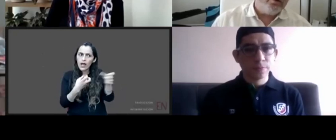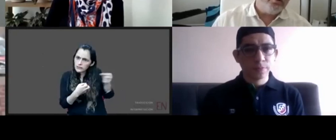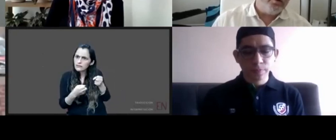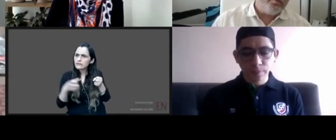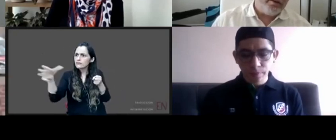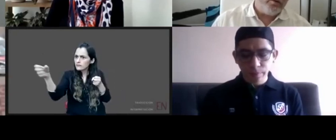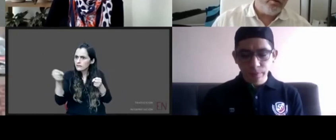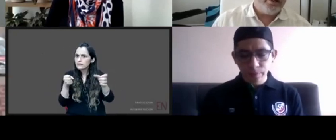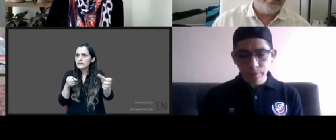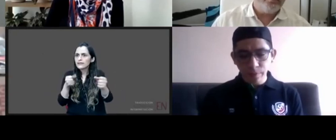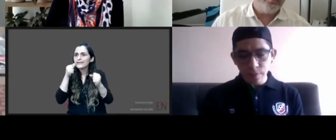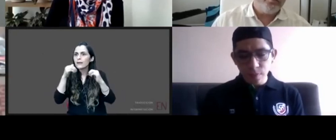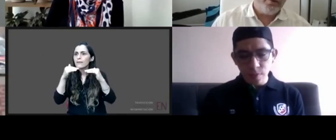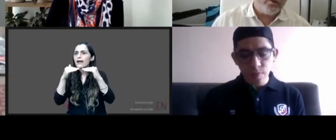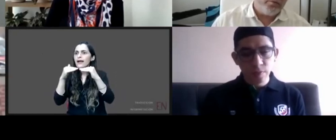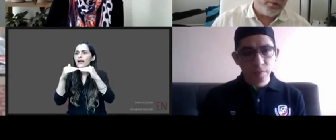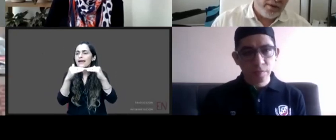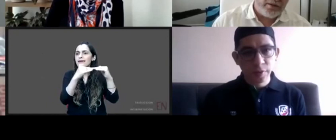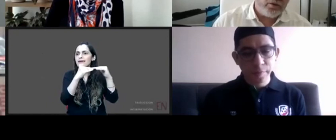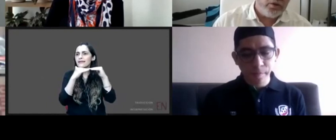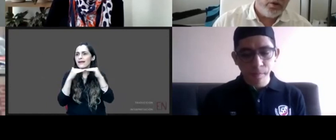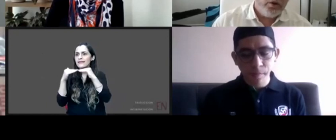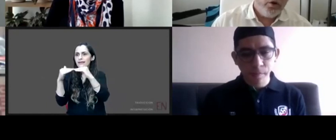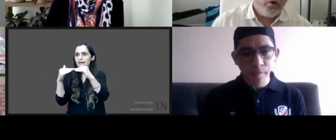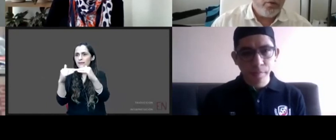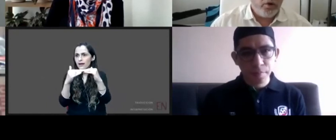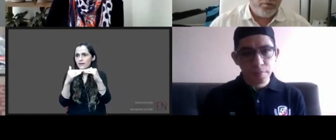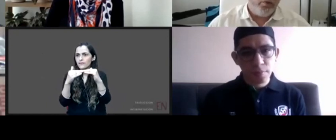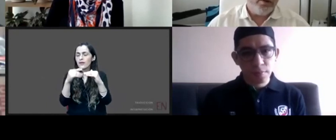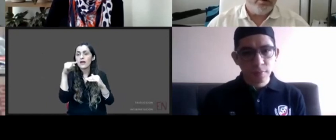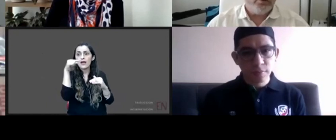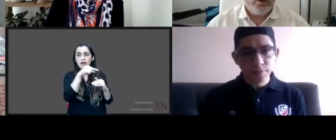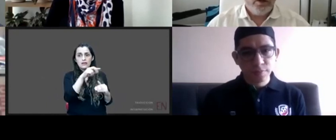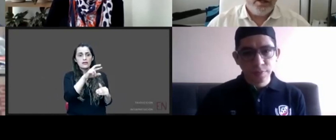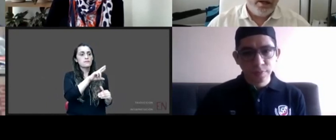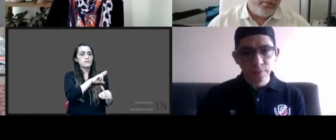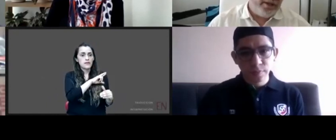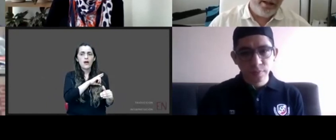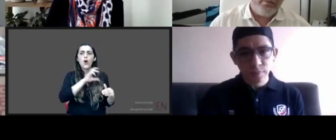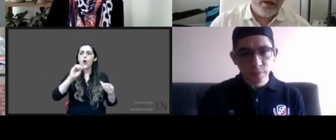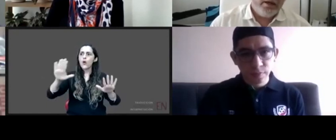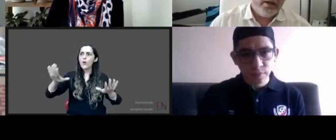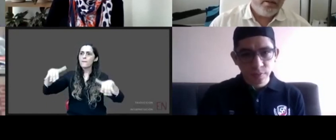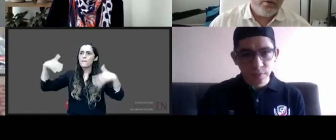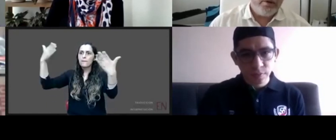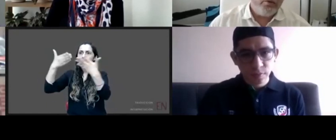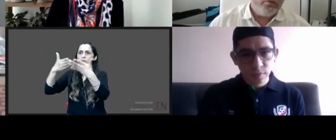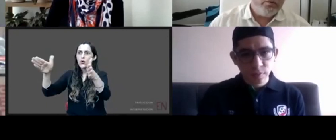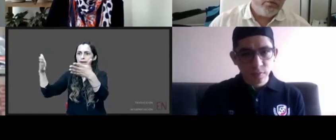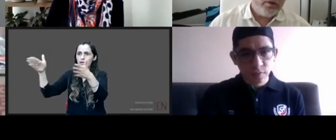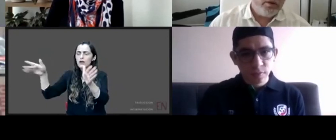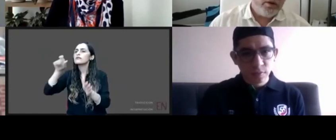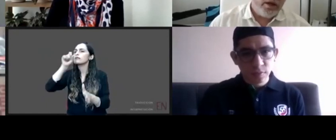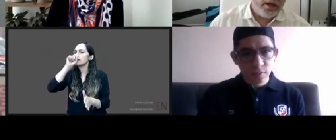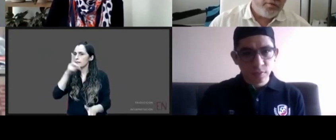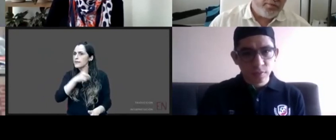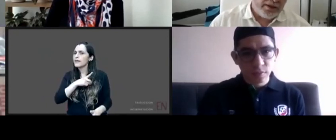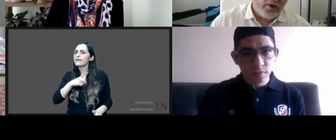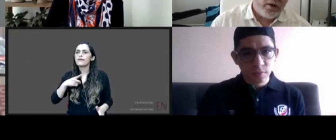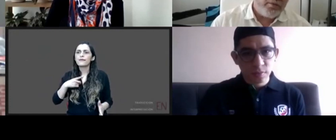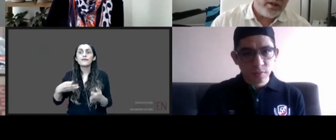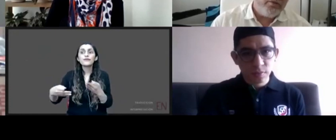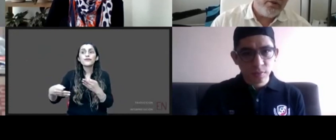en todos los espacios, sea en los espacios privados como en los públicos. Y en la pandemia se vuelve